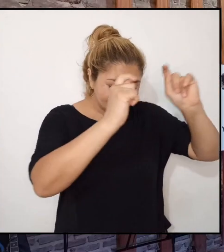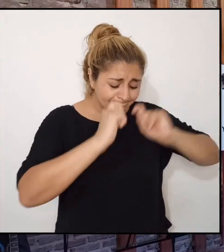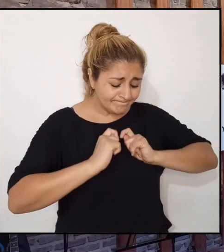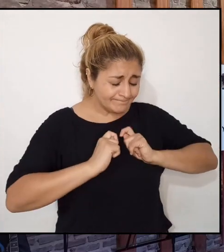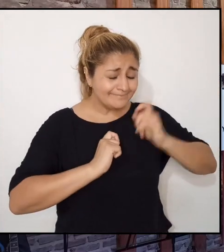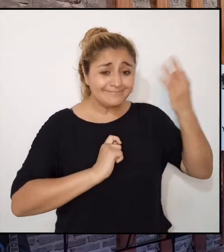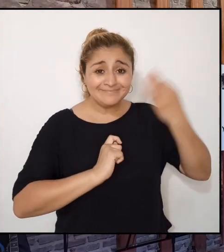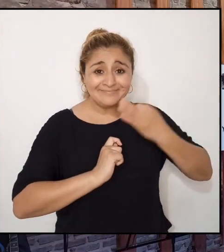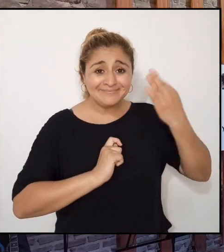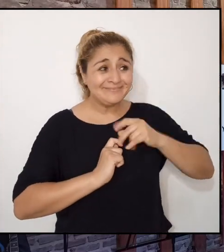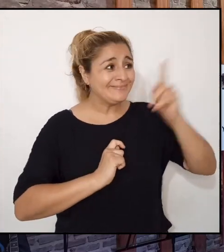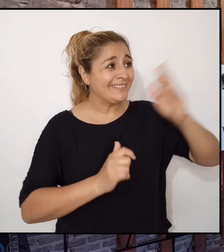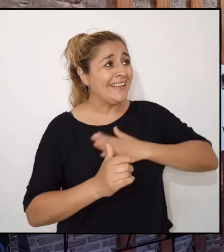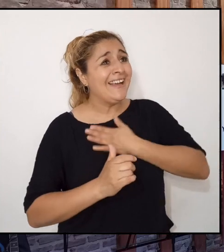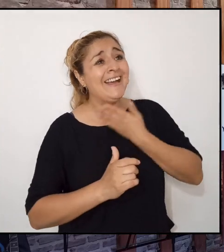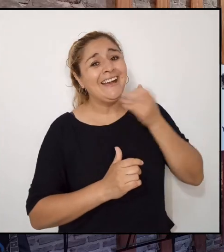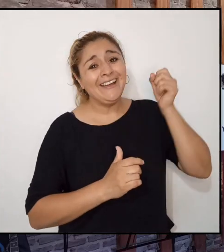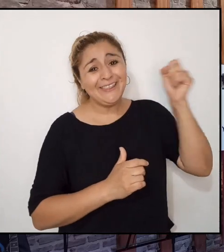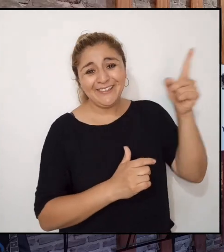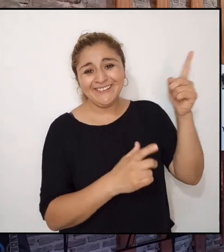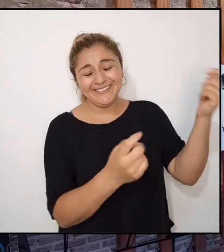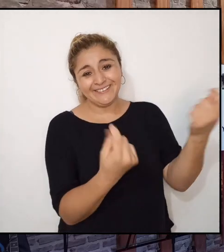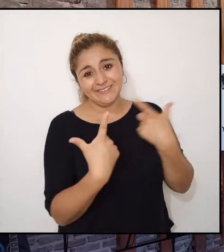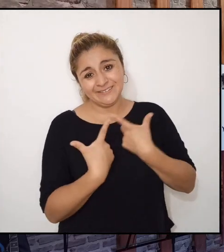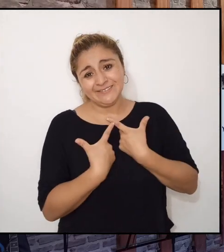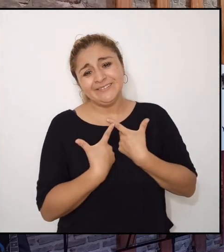Hace unos años, cuando entré en una crisis importante,